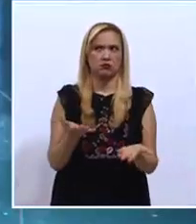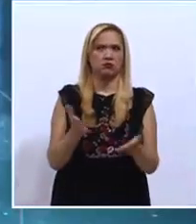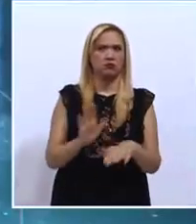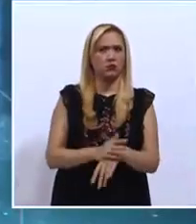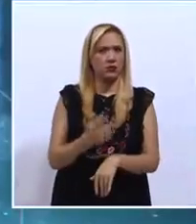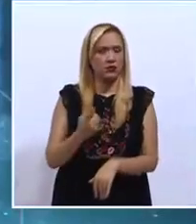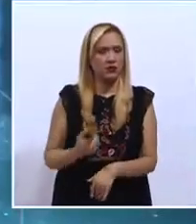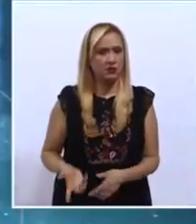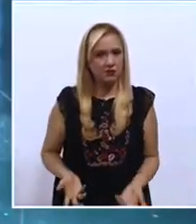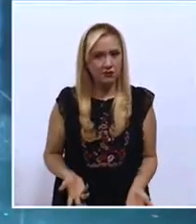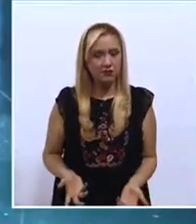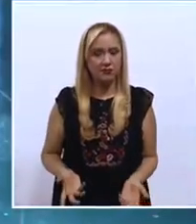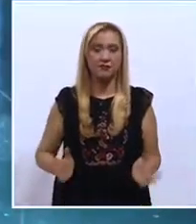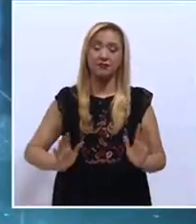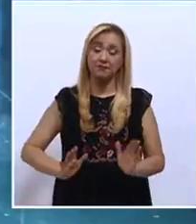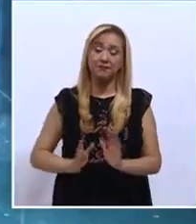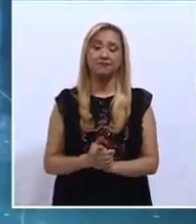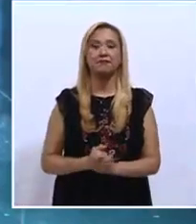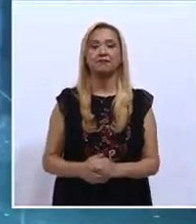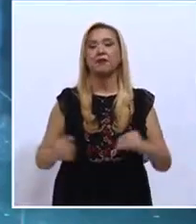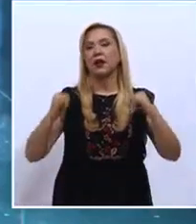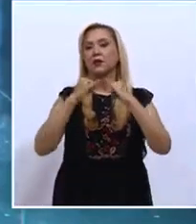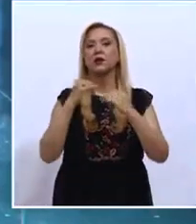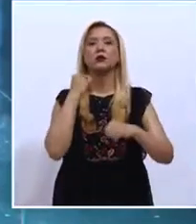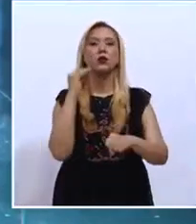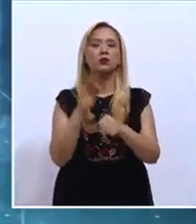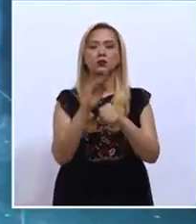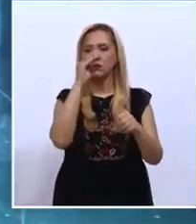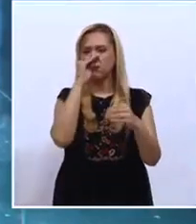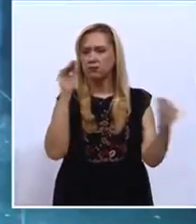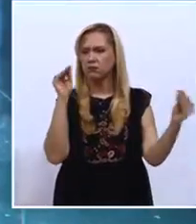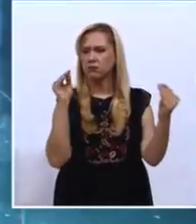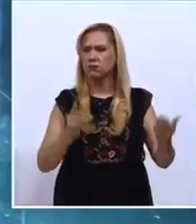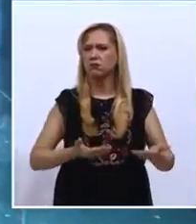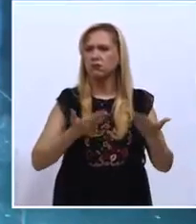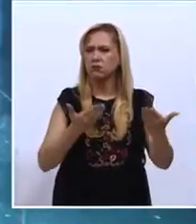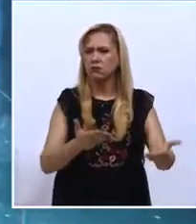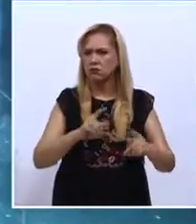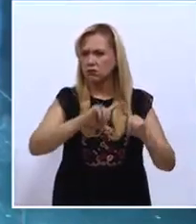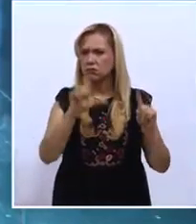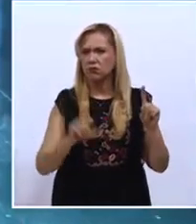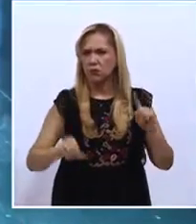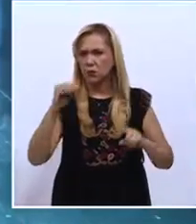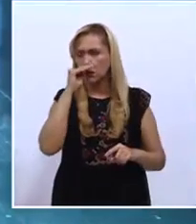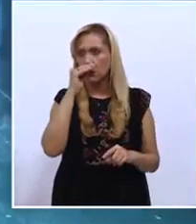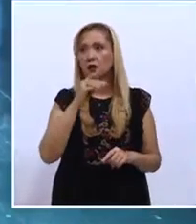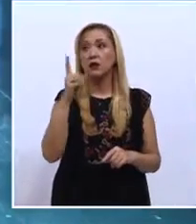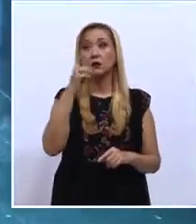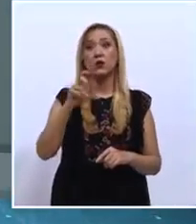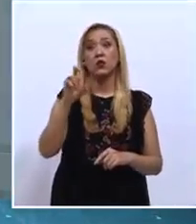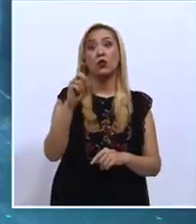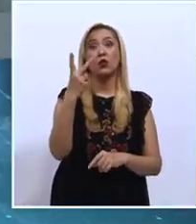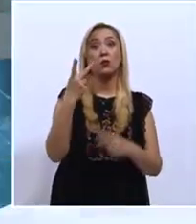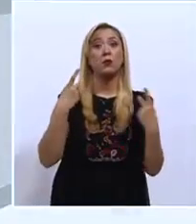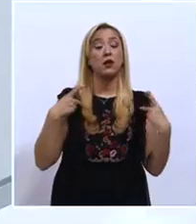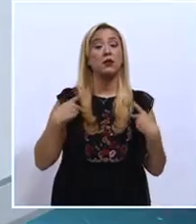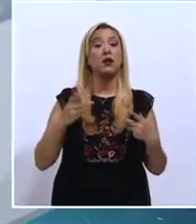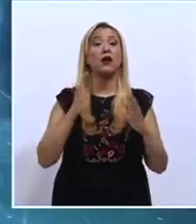La Defensoría Pública Federal ha logrado que se otorgue el beneficio de la amnistía a 332 personas.